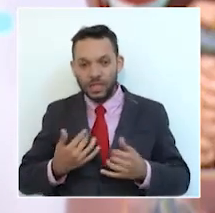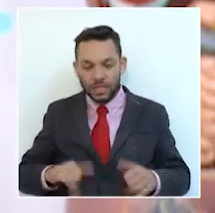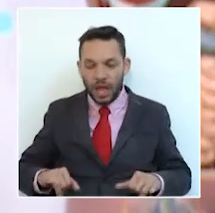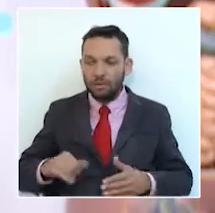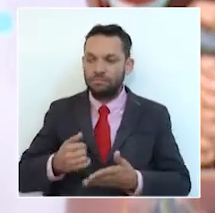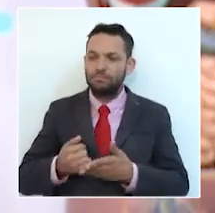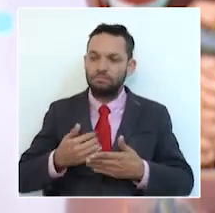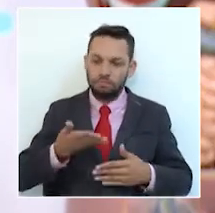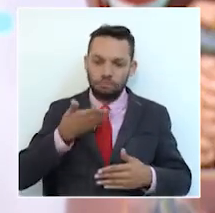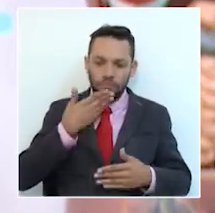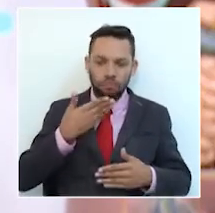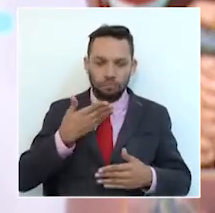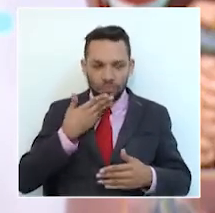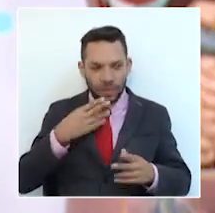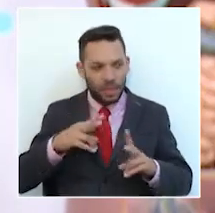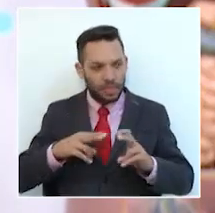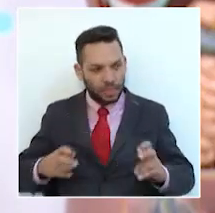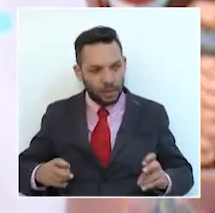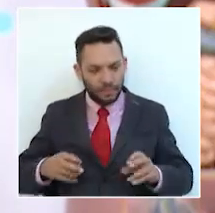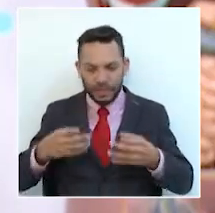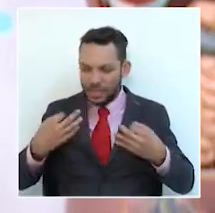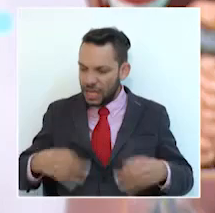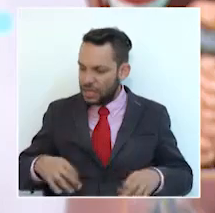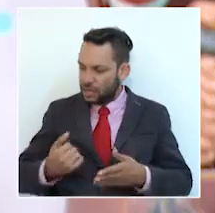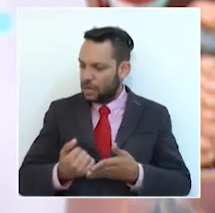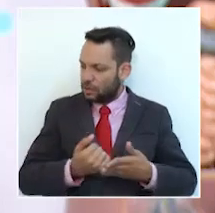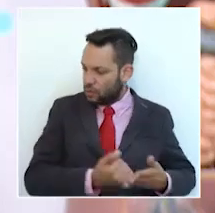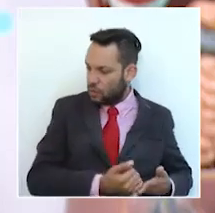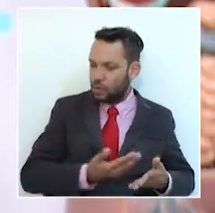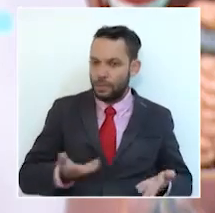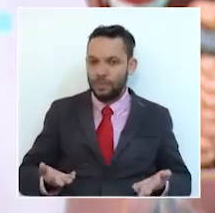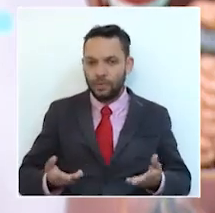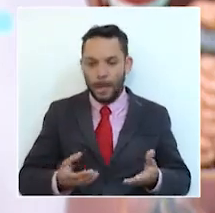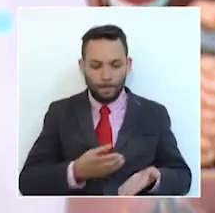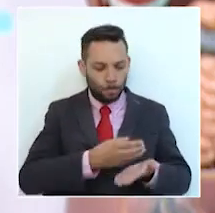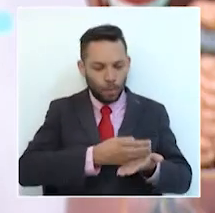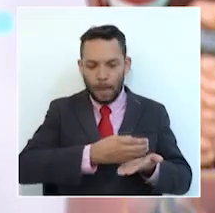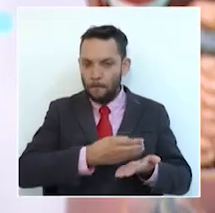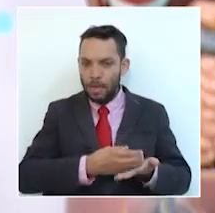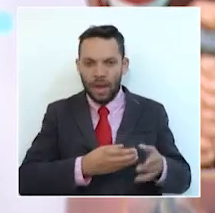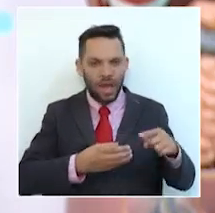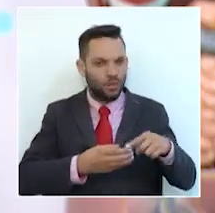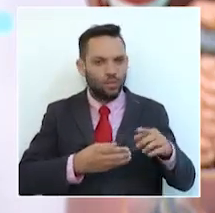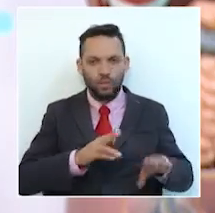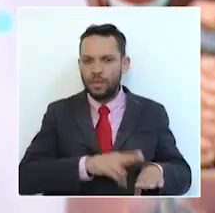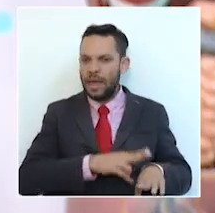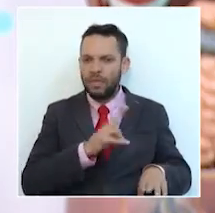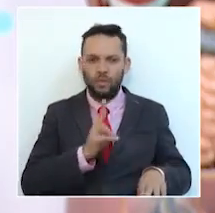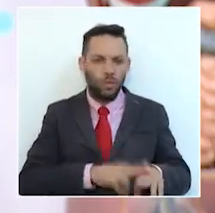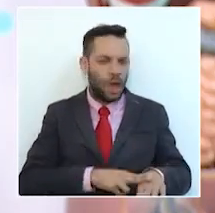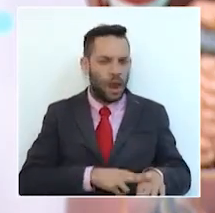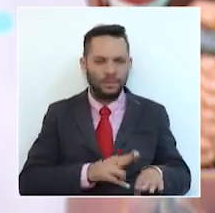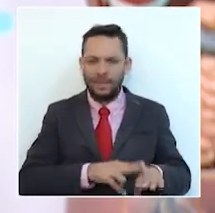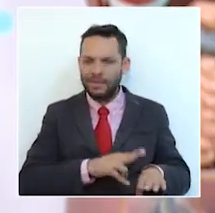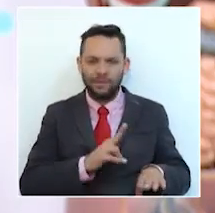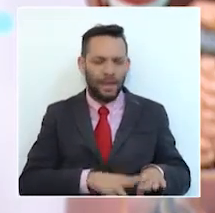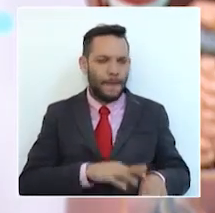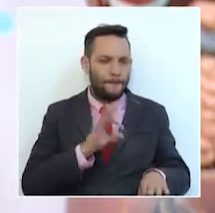ganado mucho y a veces se puede hacer de una manera sencilla con productos muy naturales sin